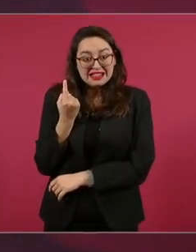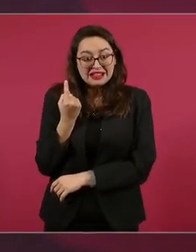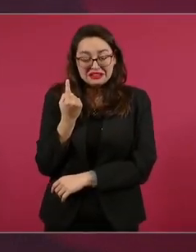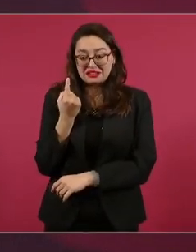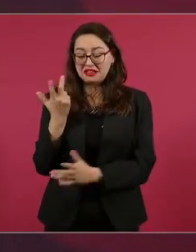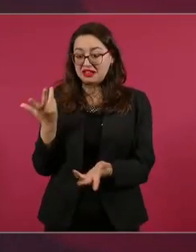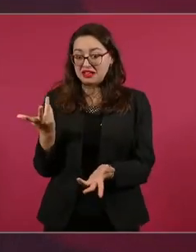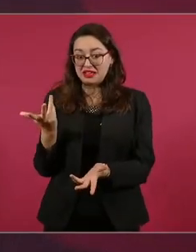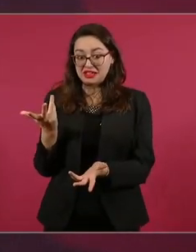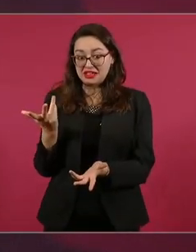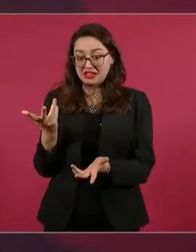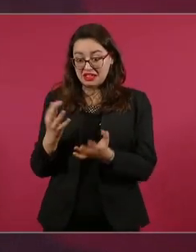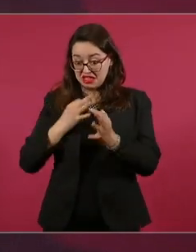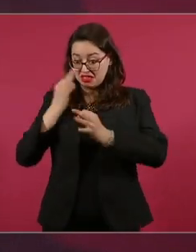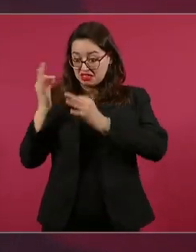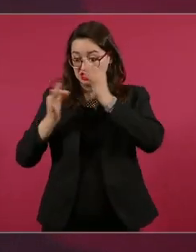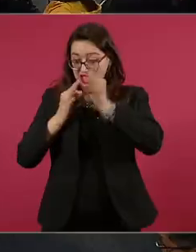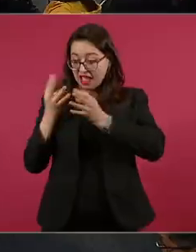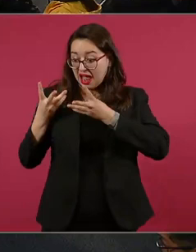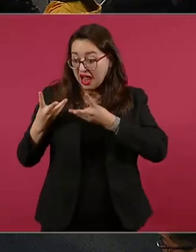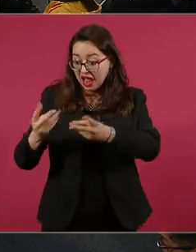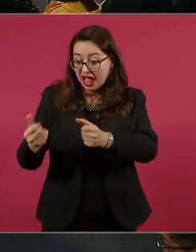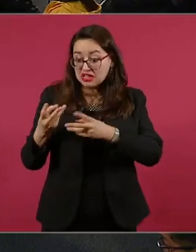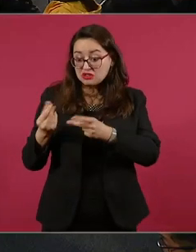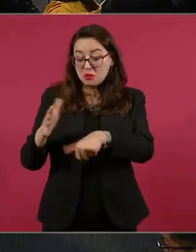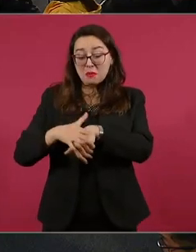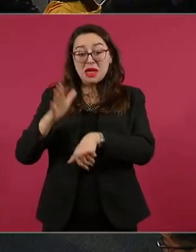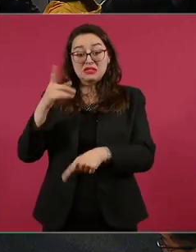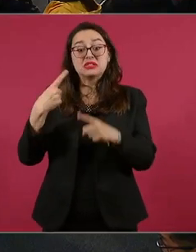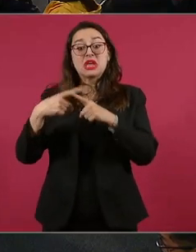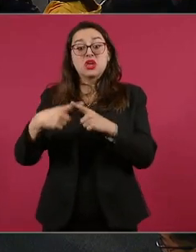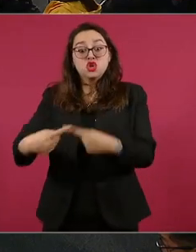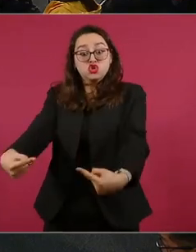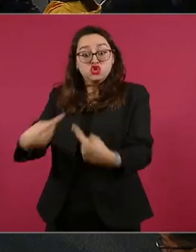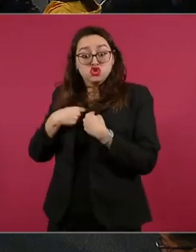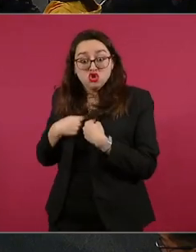establecido por la ley en la campaña fuimos nosotros.